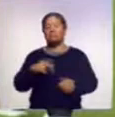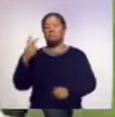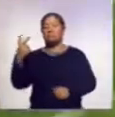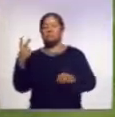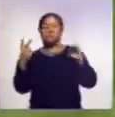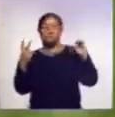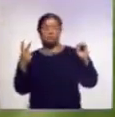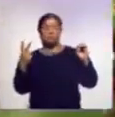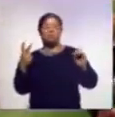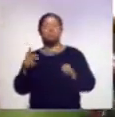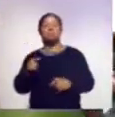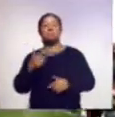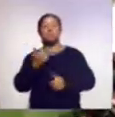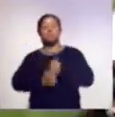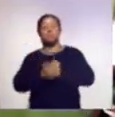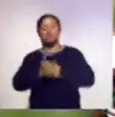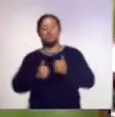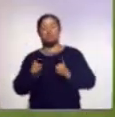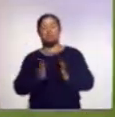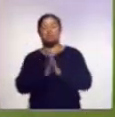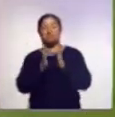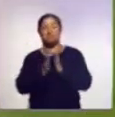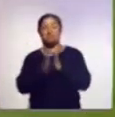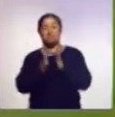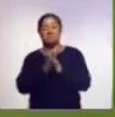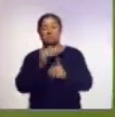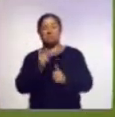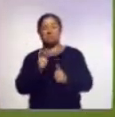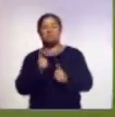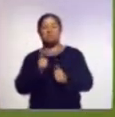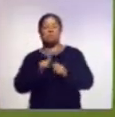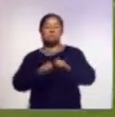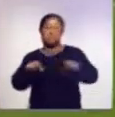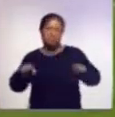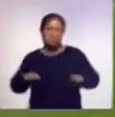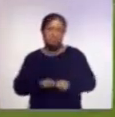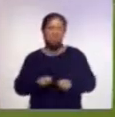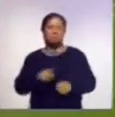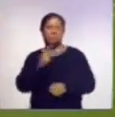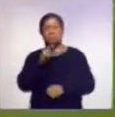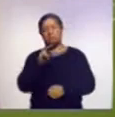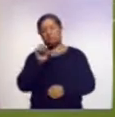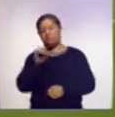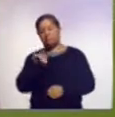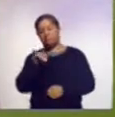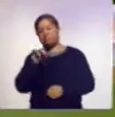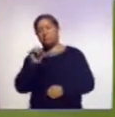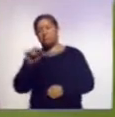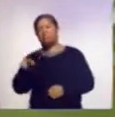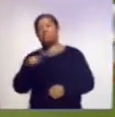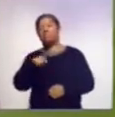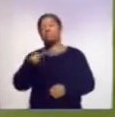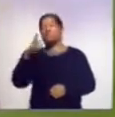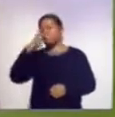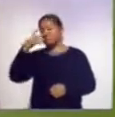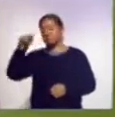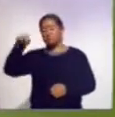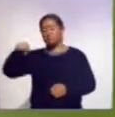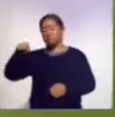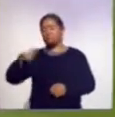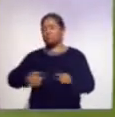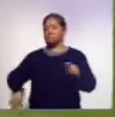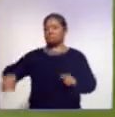2-0 en partido de la jornada 9 de Liga Premier. En el primer tiempo, la Jauría tuvo la oportunidad de irse al frente. La puntería de los